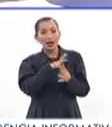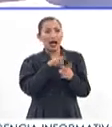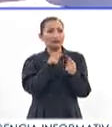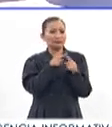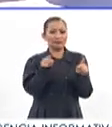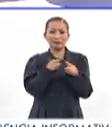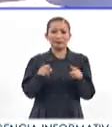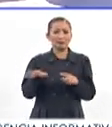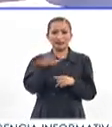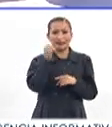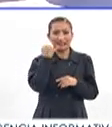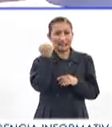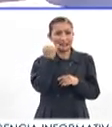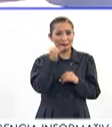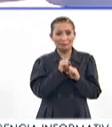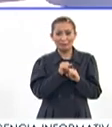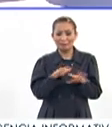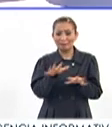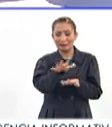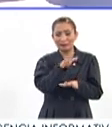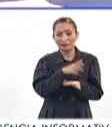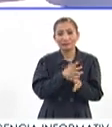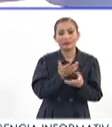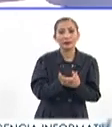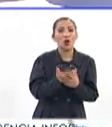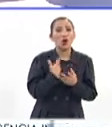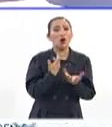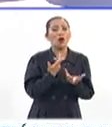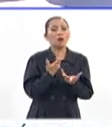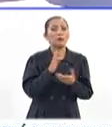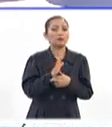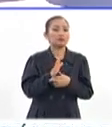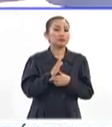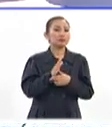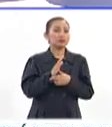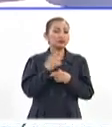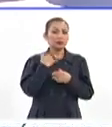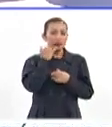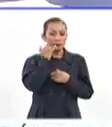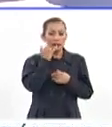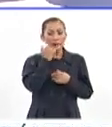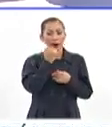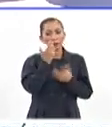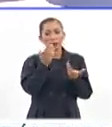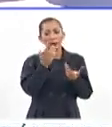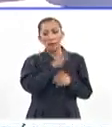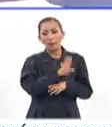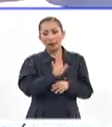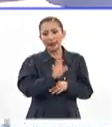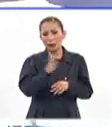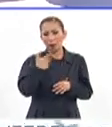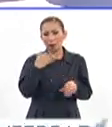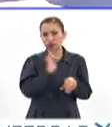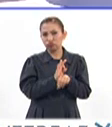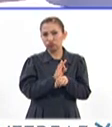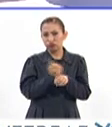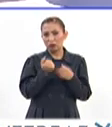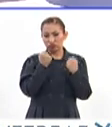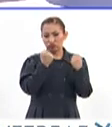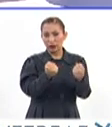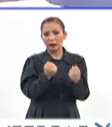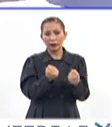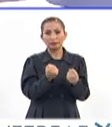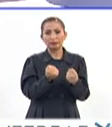de idiomas, de dialectos o derivaciones de estos idiomas que por supuesto fortalecen en